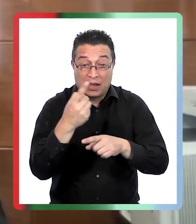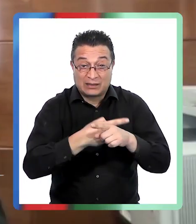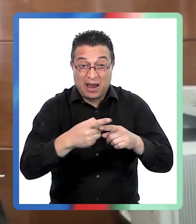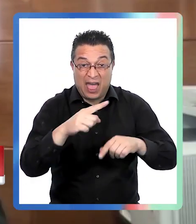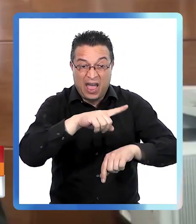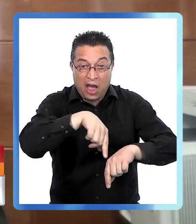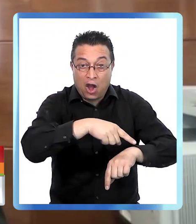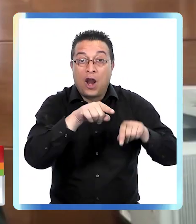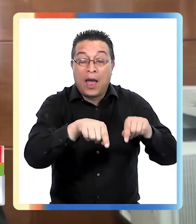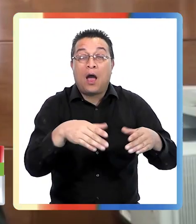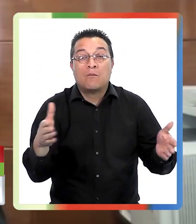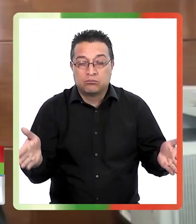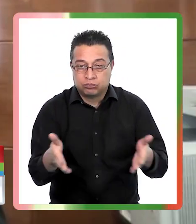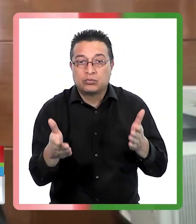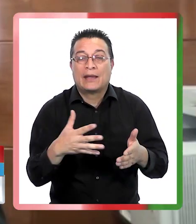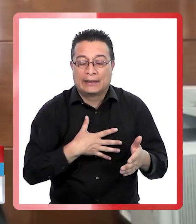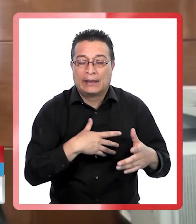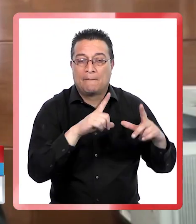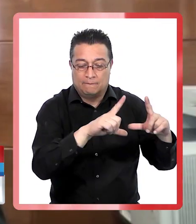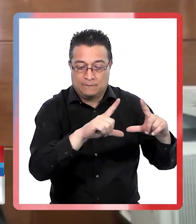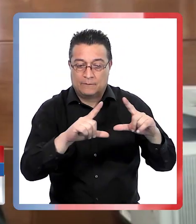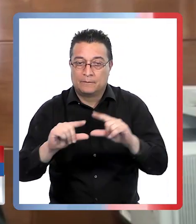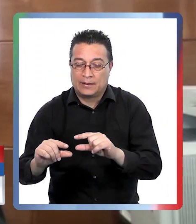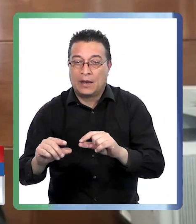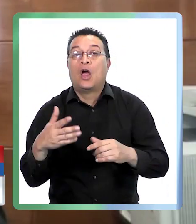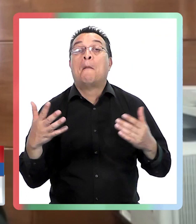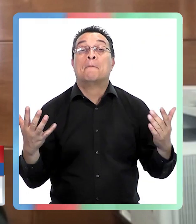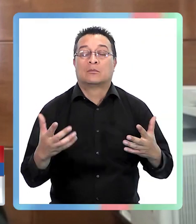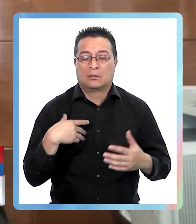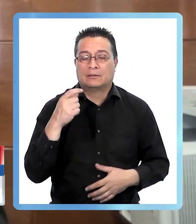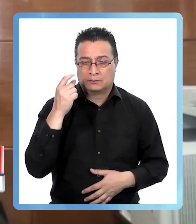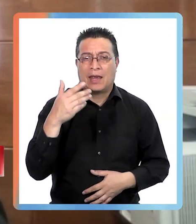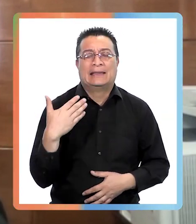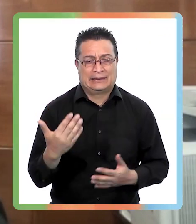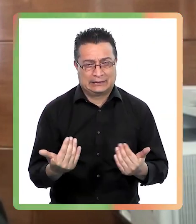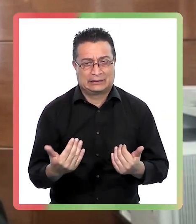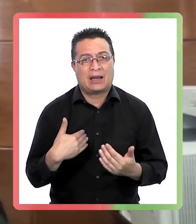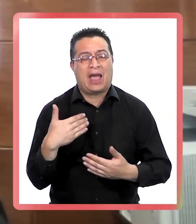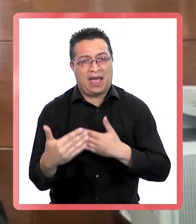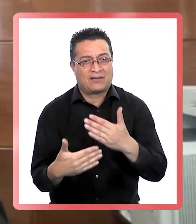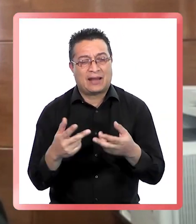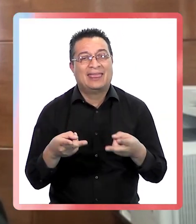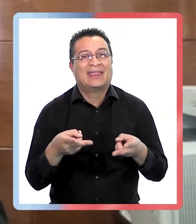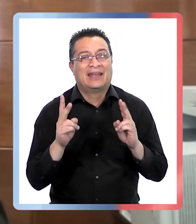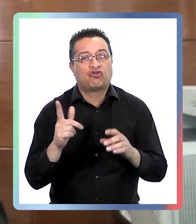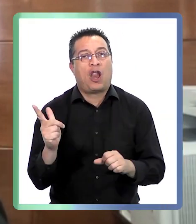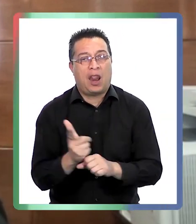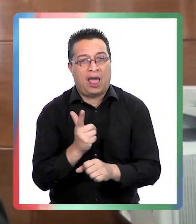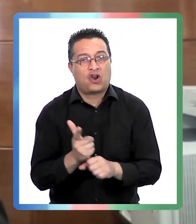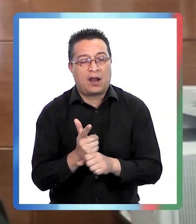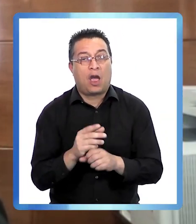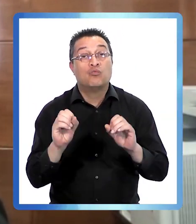hoy día promueve nuestro gobierno, la reducción de la jornada laboral, porque entendemos que es necesario avanzar en derechos